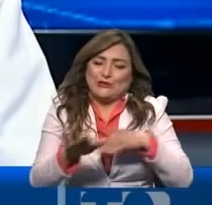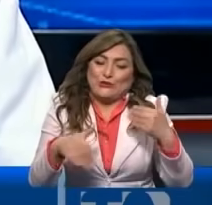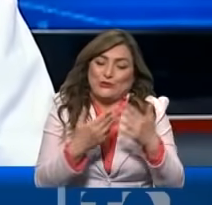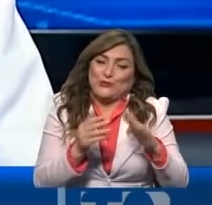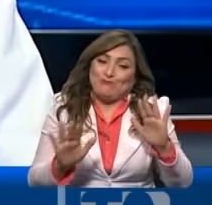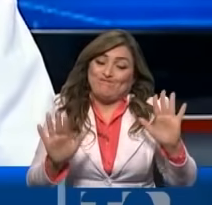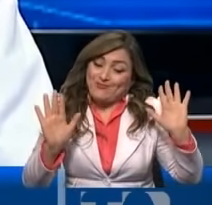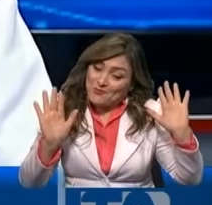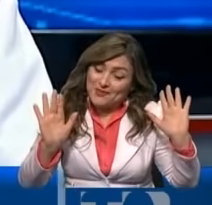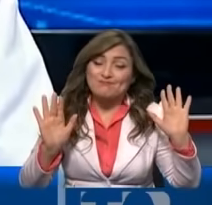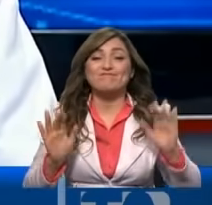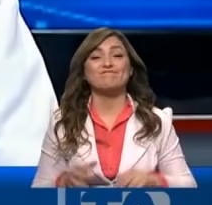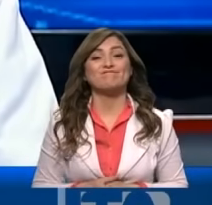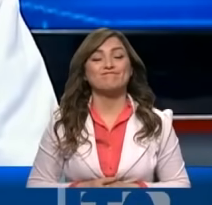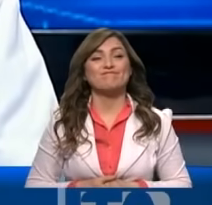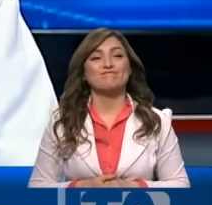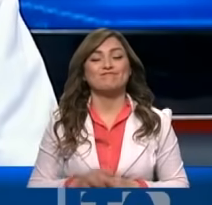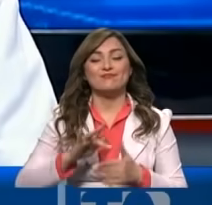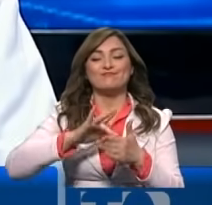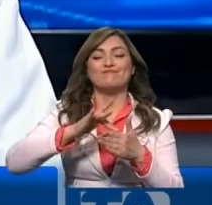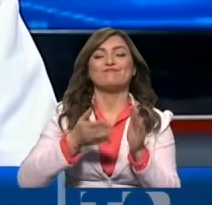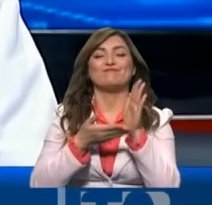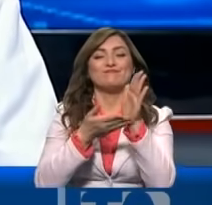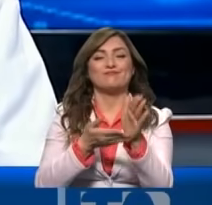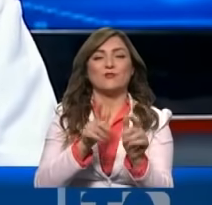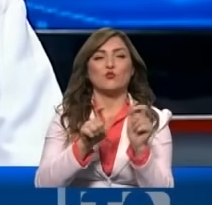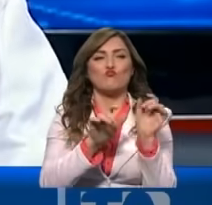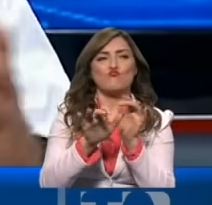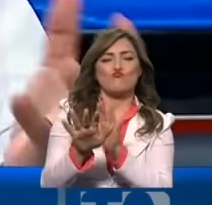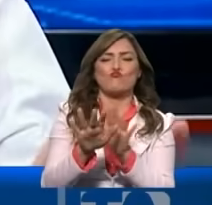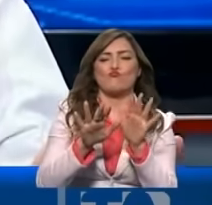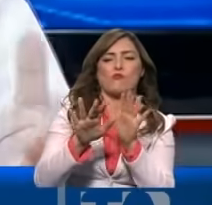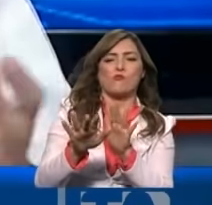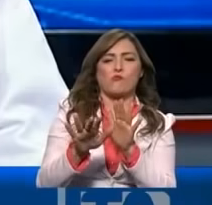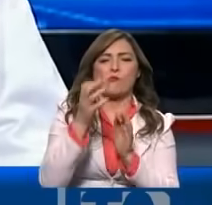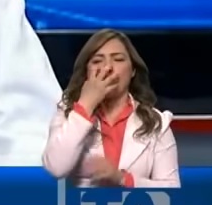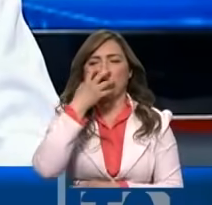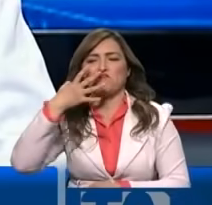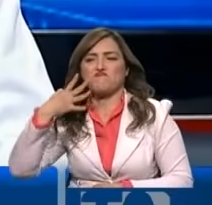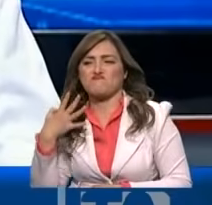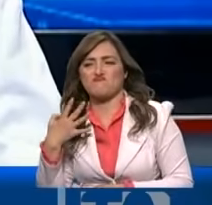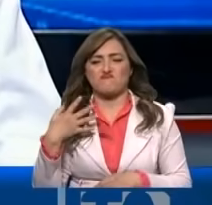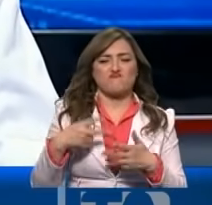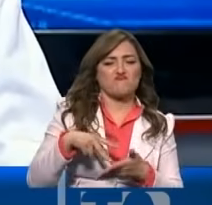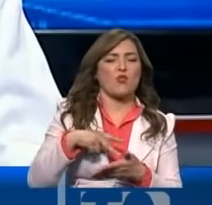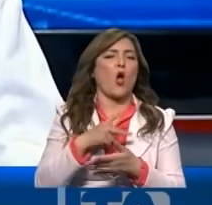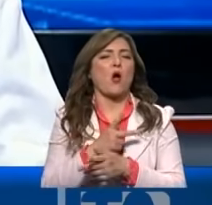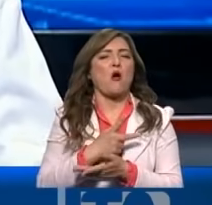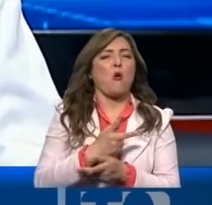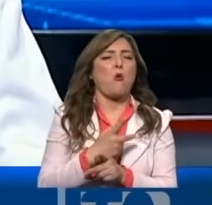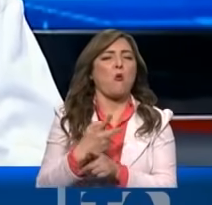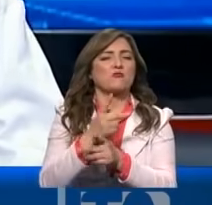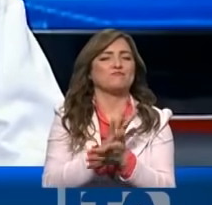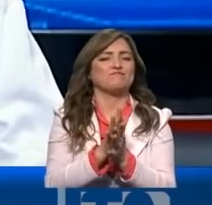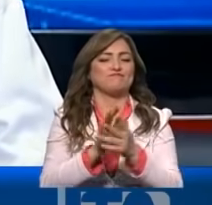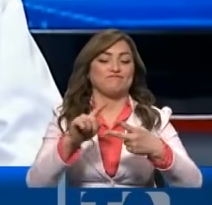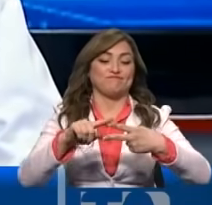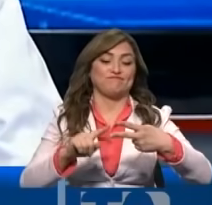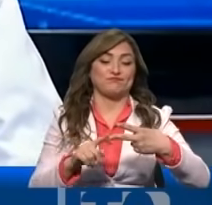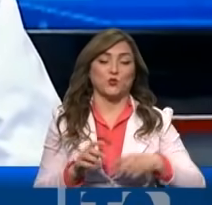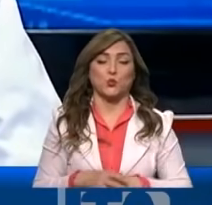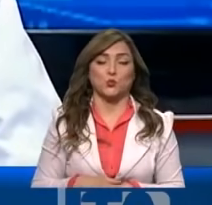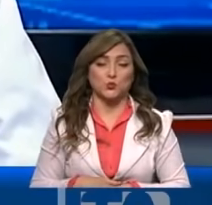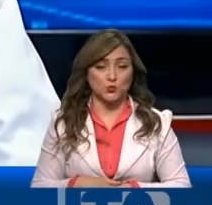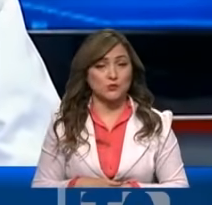eso le agregamos el otro factor de riesgo, que es la acumulación o la aglomeración de personas sin ningún cuidado, entonces tenemos 2 ingredientes muy fuertes que seguramente van a hacer